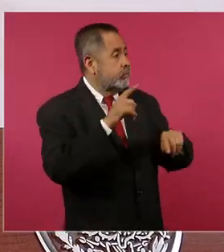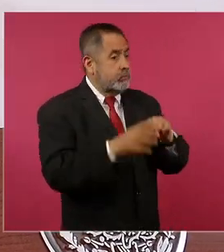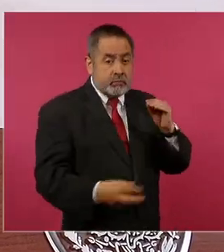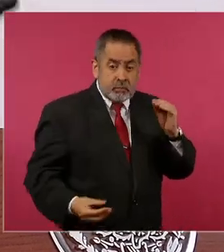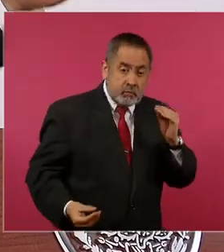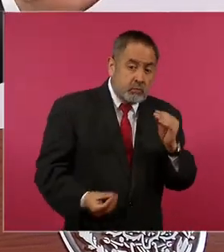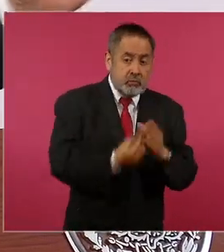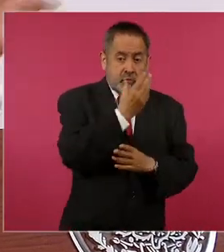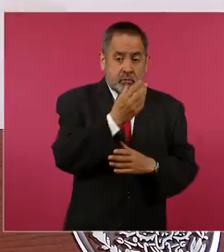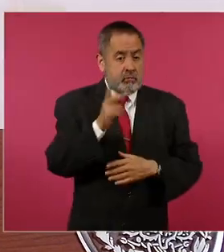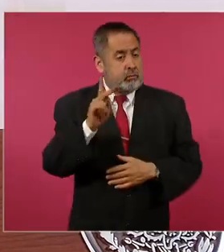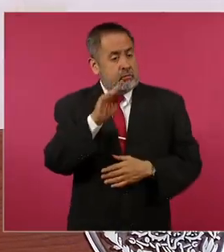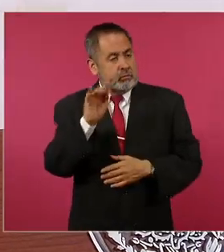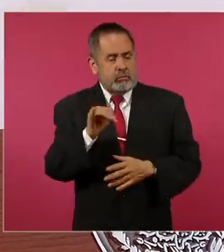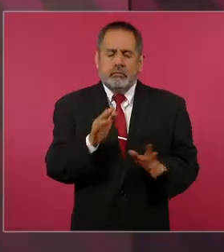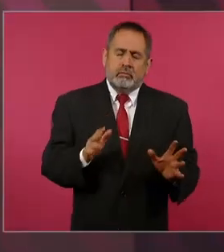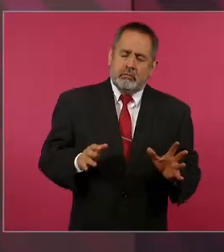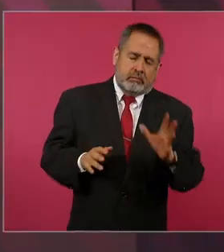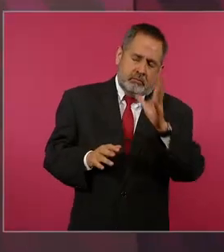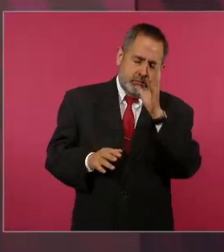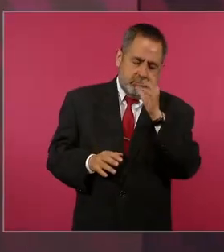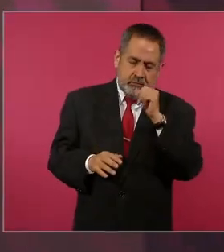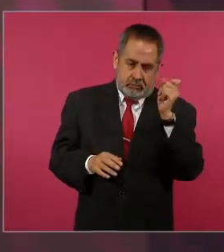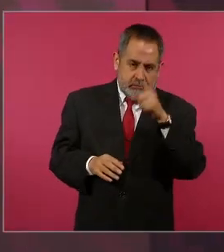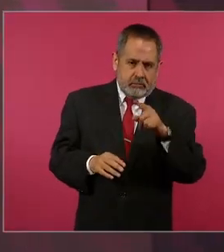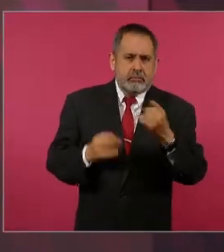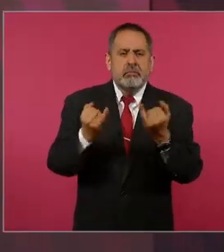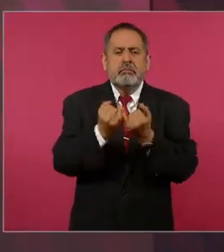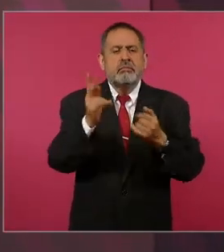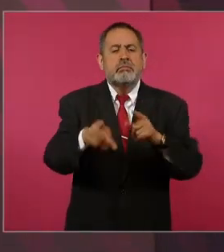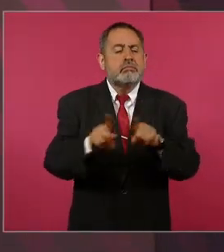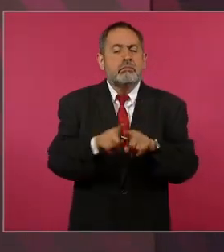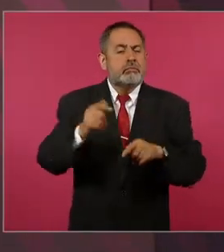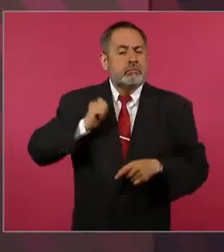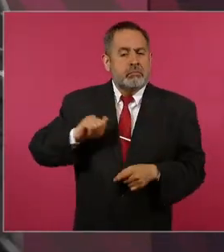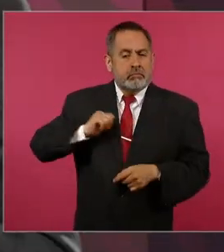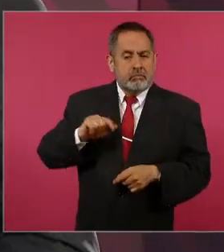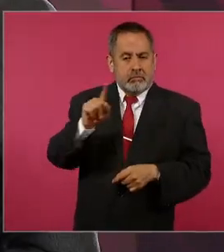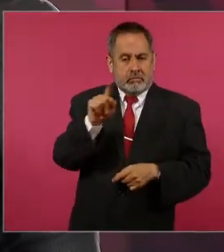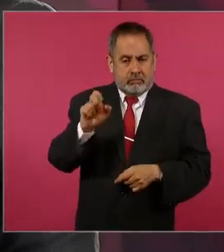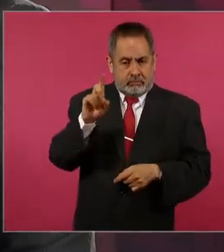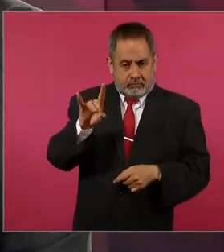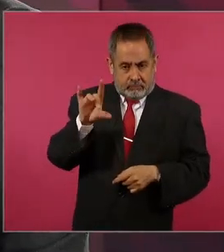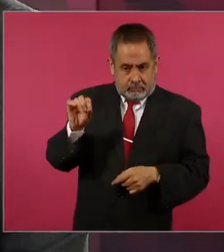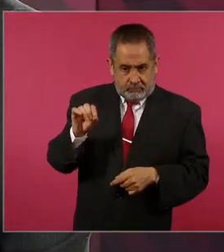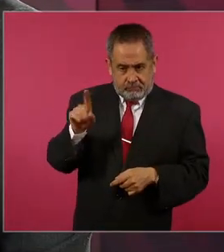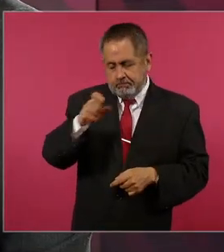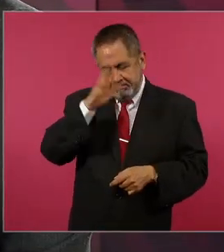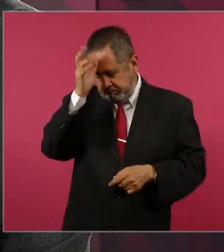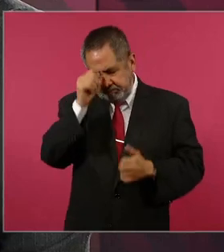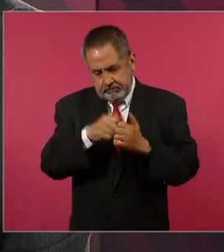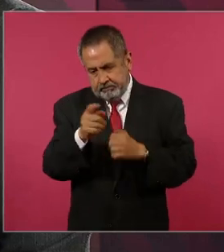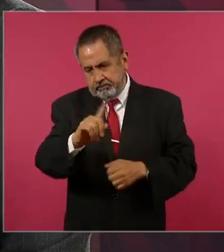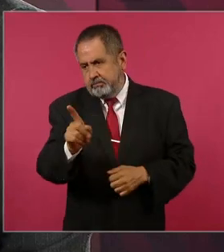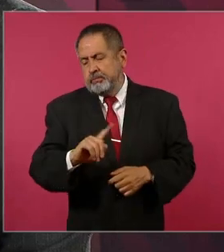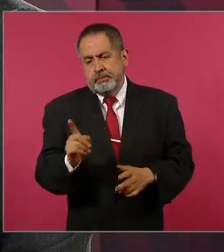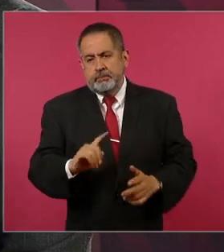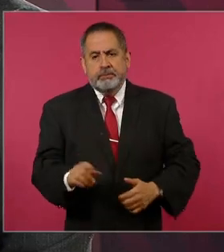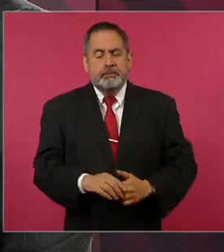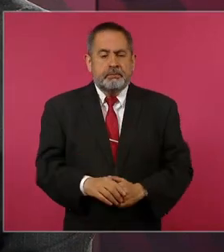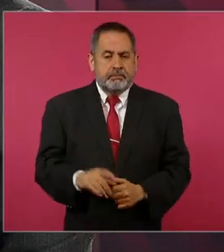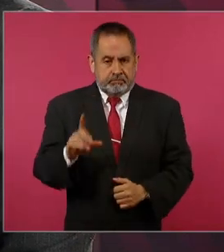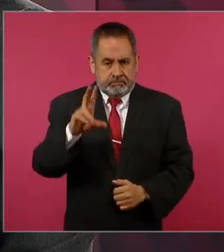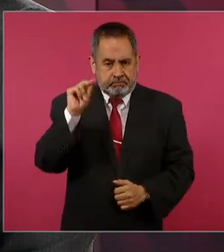crear un nuevo Poder Judicial, algo parecido a lo que hizo Zedillo. No, No estoy de acuerdo con eso.